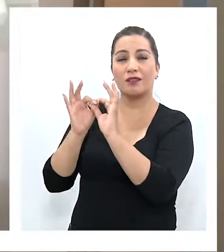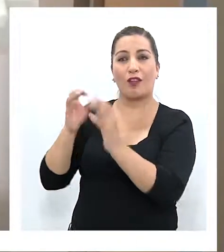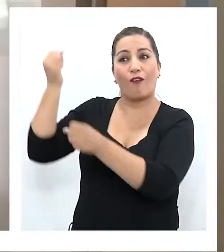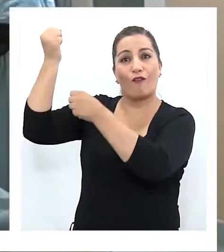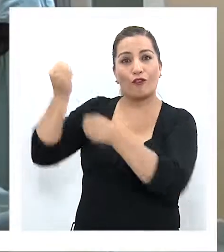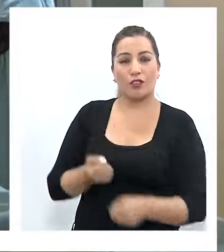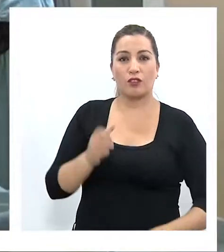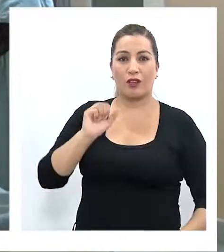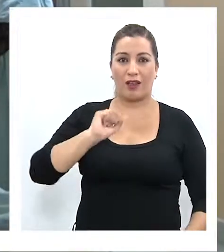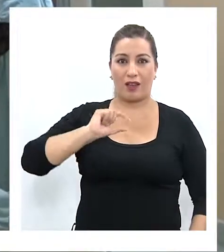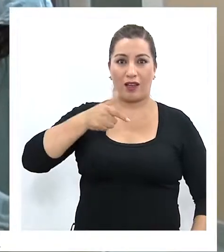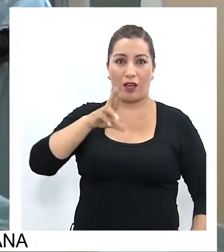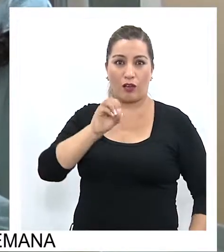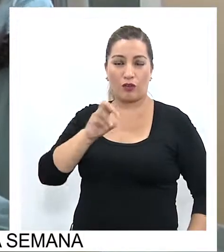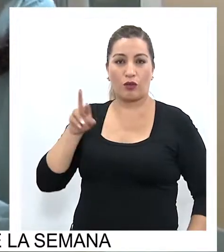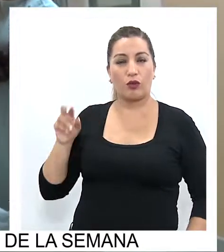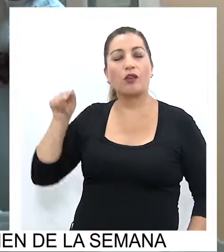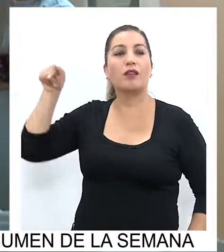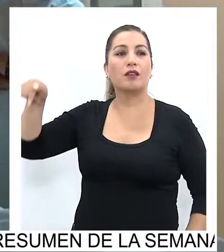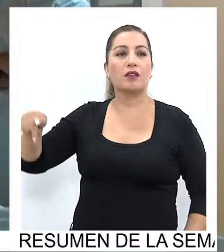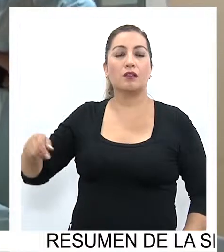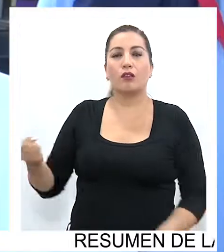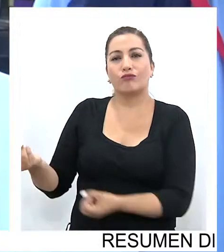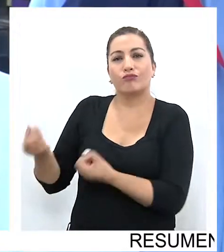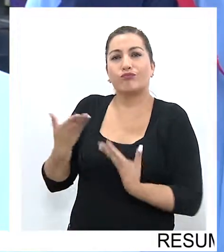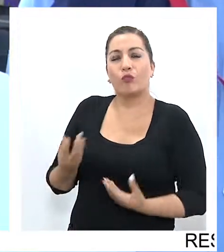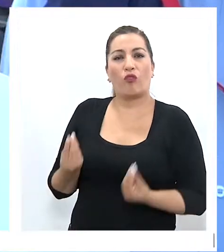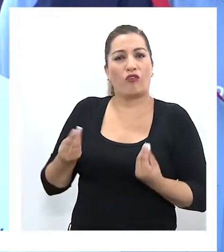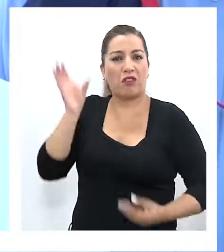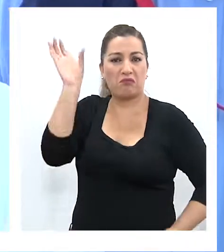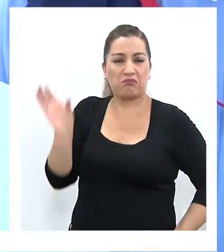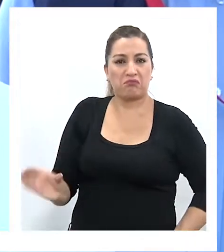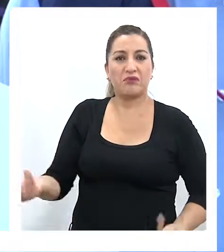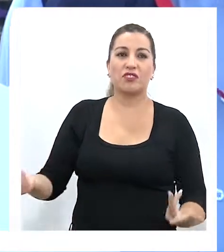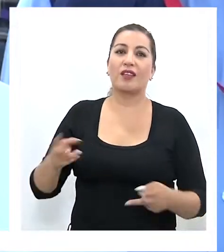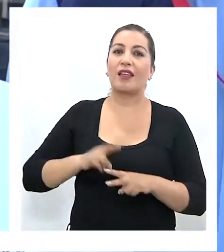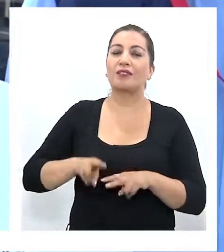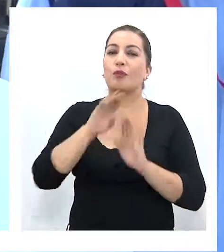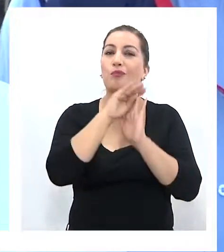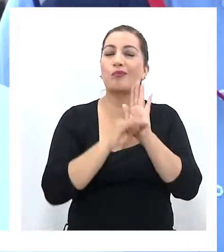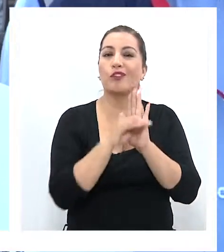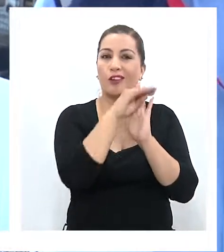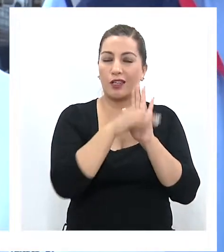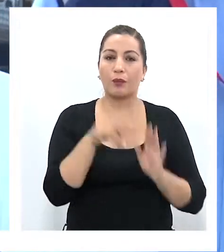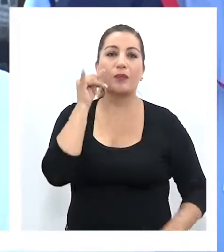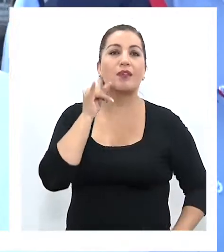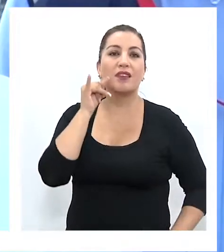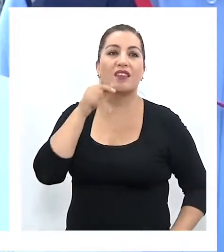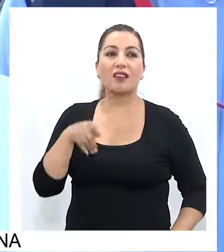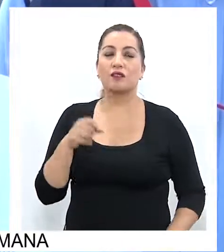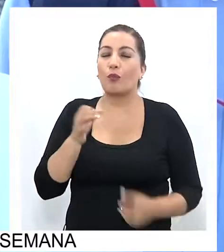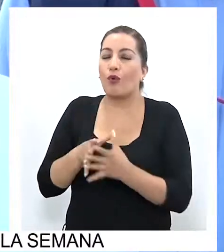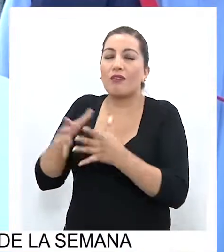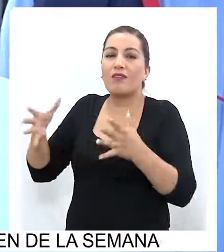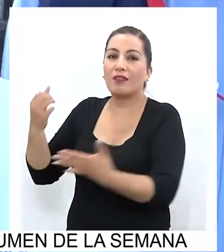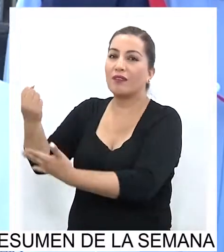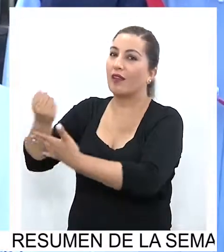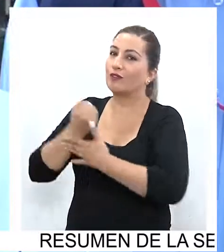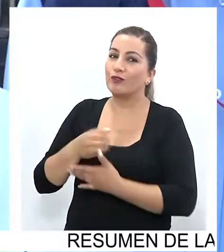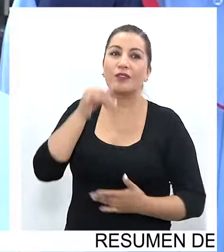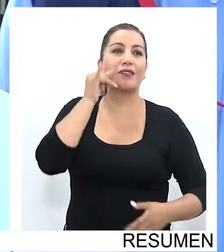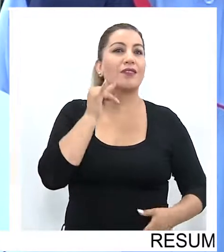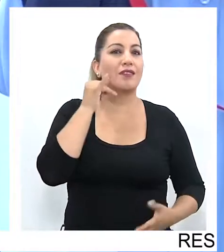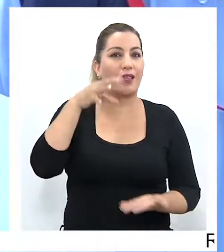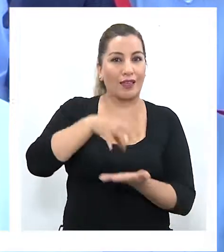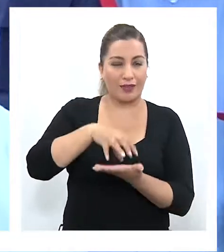Fundación Acrux que ha tenido, cierto, la generosidad de poder programar esto para Iquique lo cual significa una tremenda ayuda